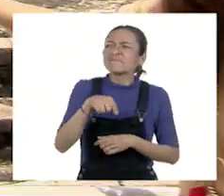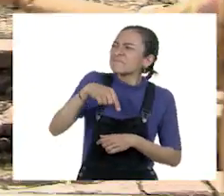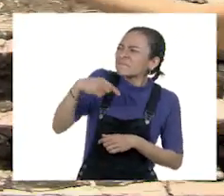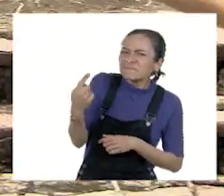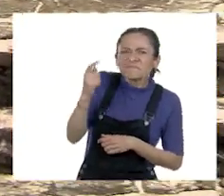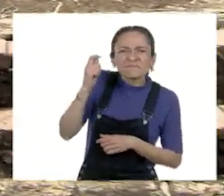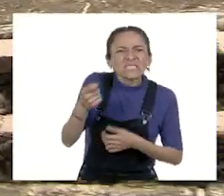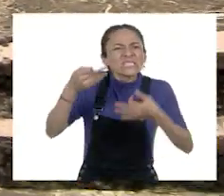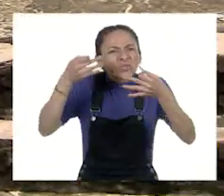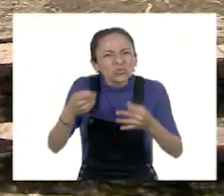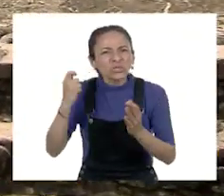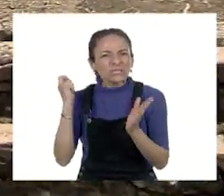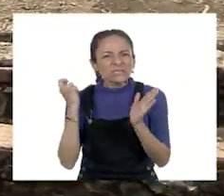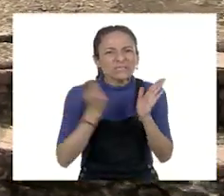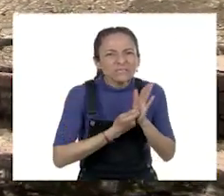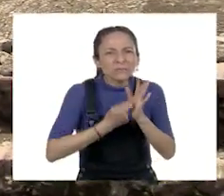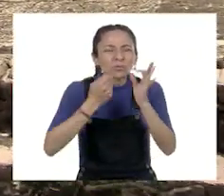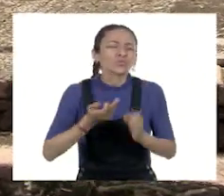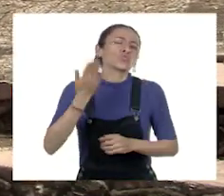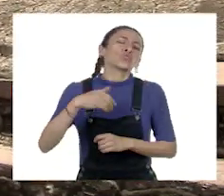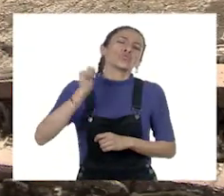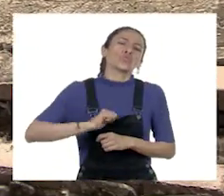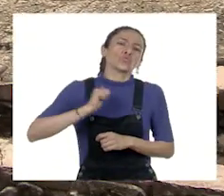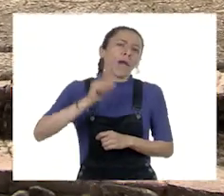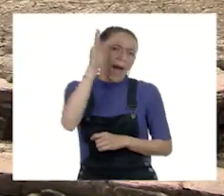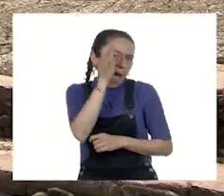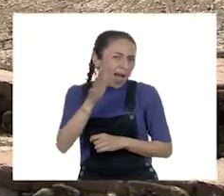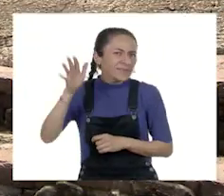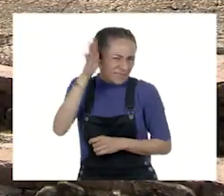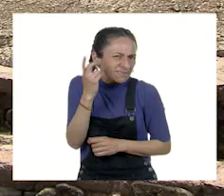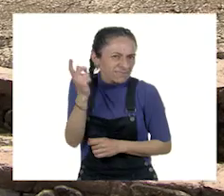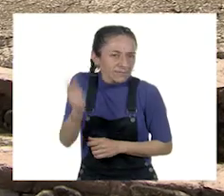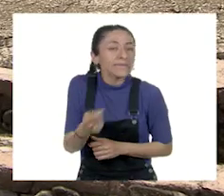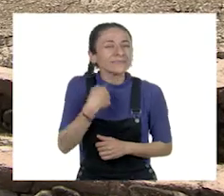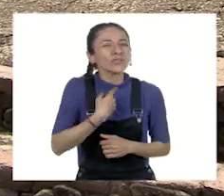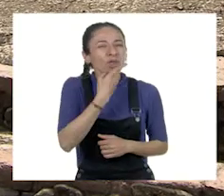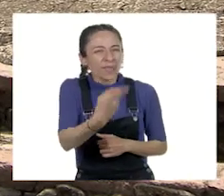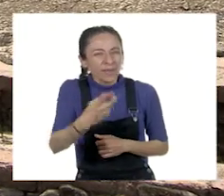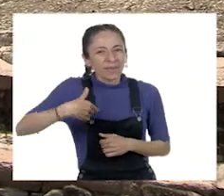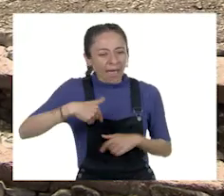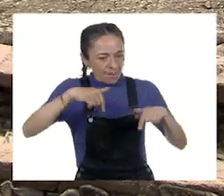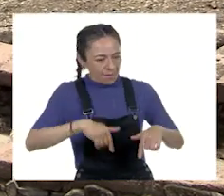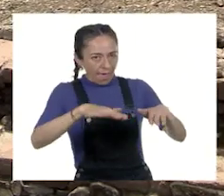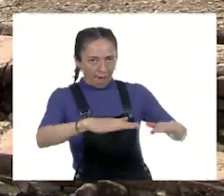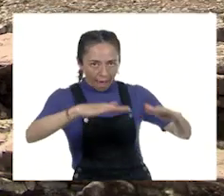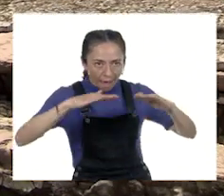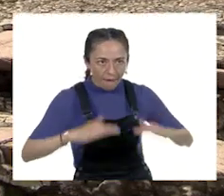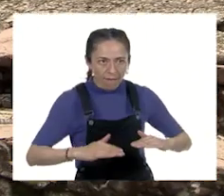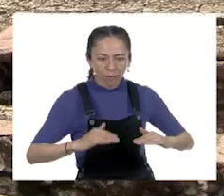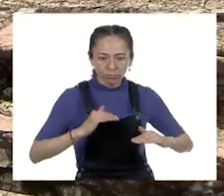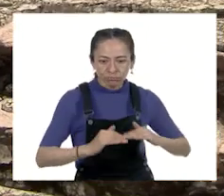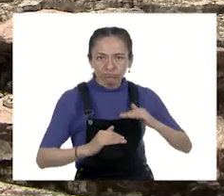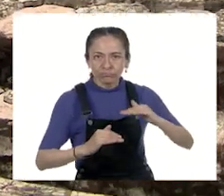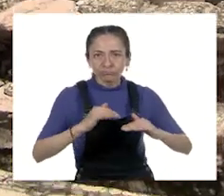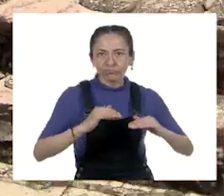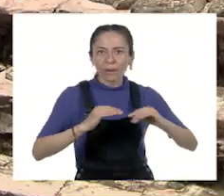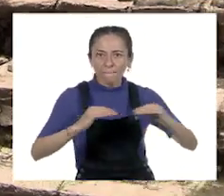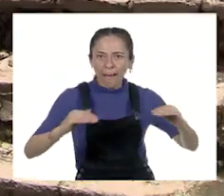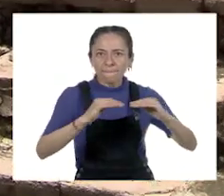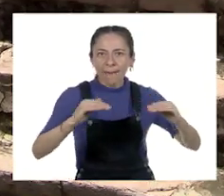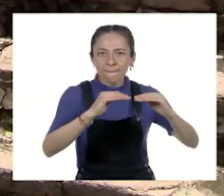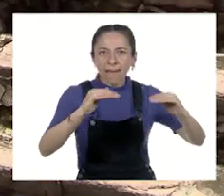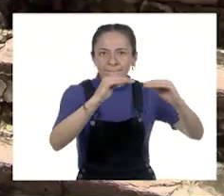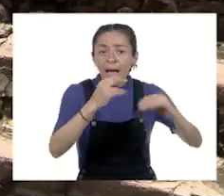prehispánicos. Claro. Sí, mira, te decía, esta es la parte baja, ¿no? Entonces, estos primeros escalones llevaban